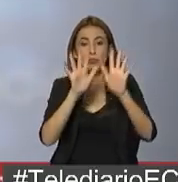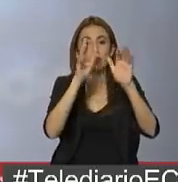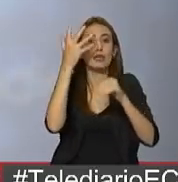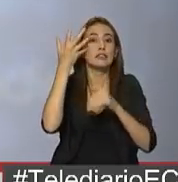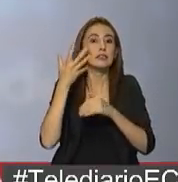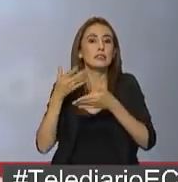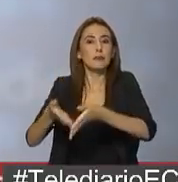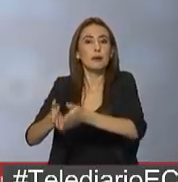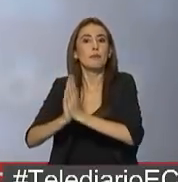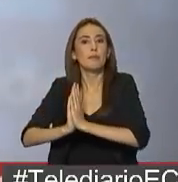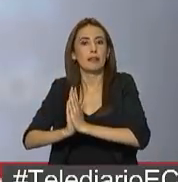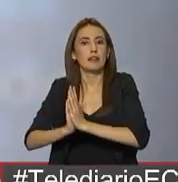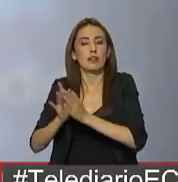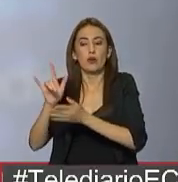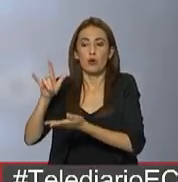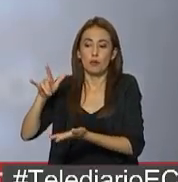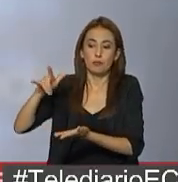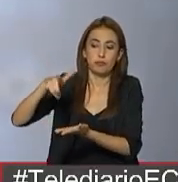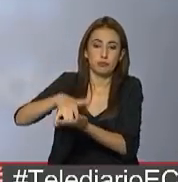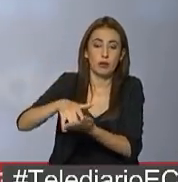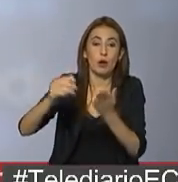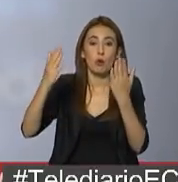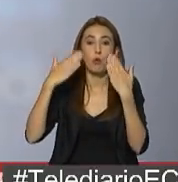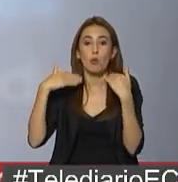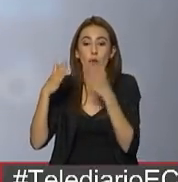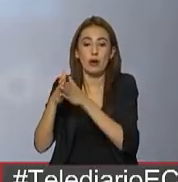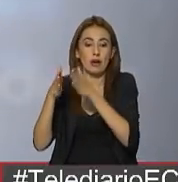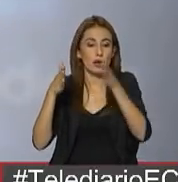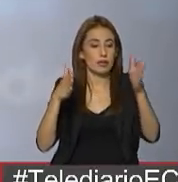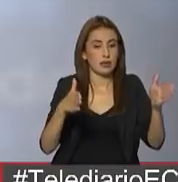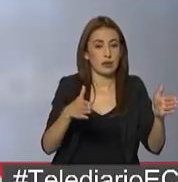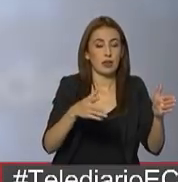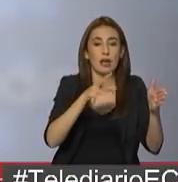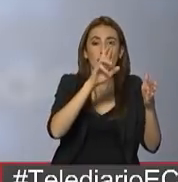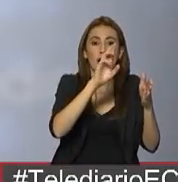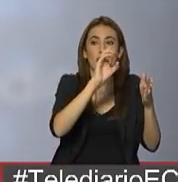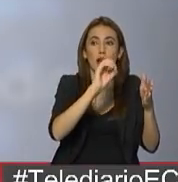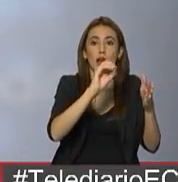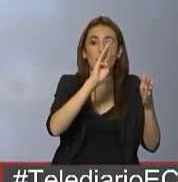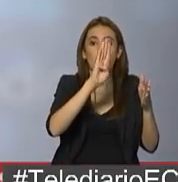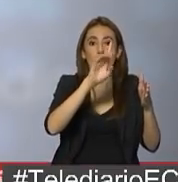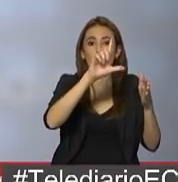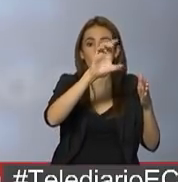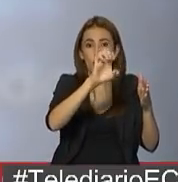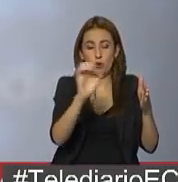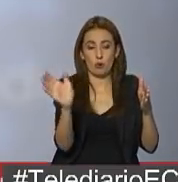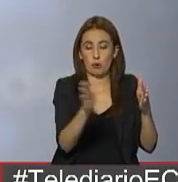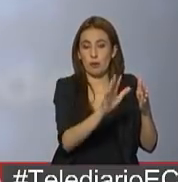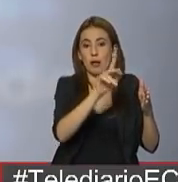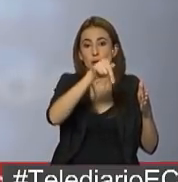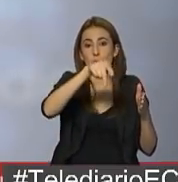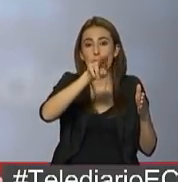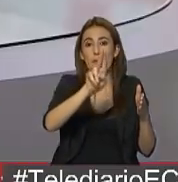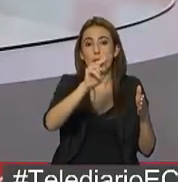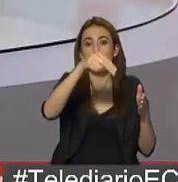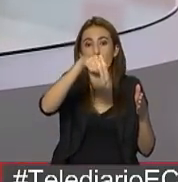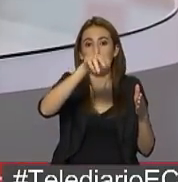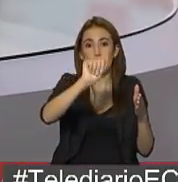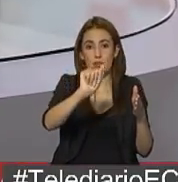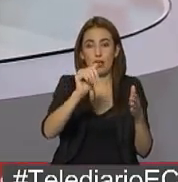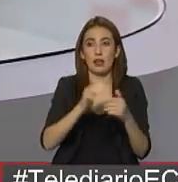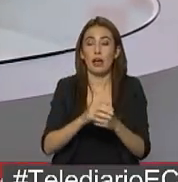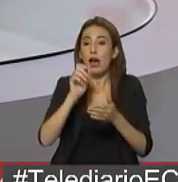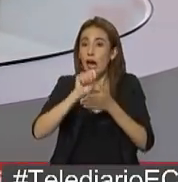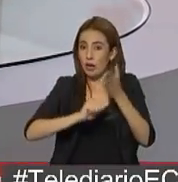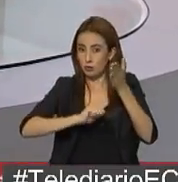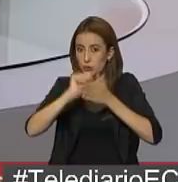de larvas de camarón desde el aeropuerto de Guayaquil hacia Roble de Mar, una de las 10 pistas privadas que existe en la isla Puná.